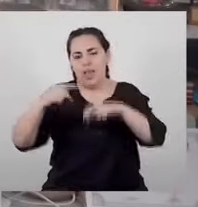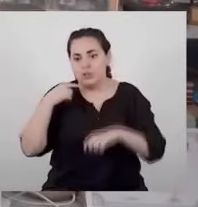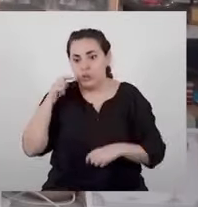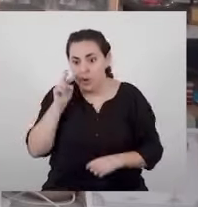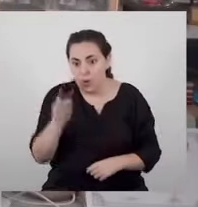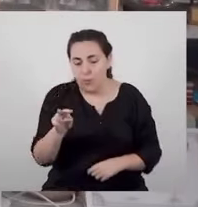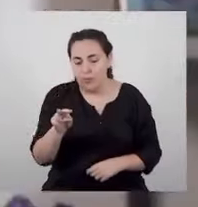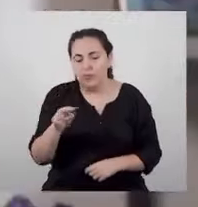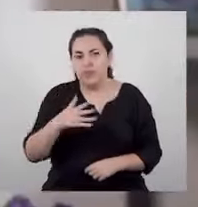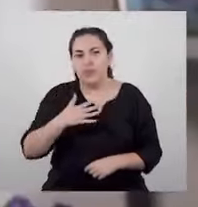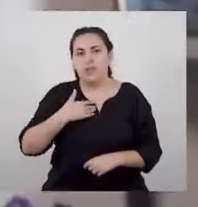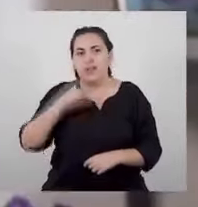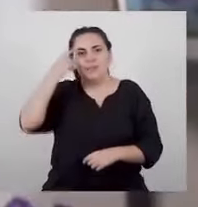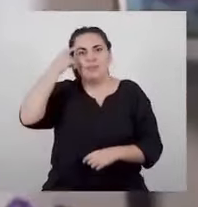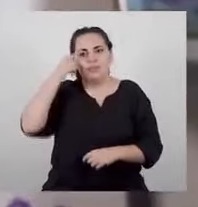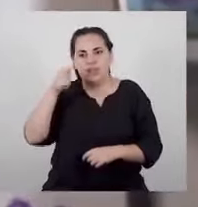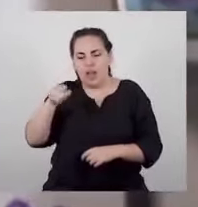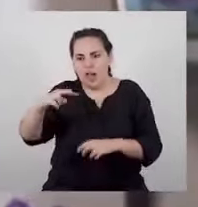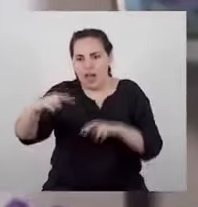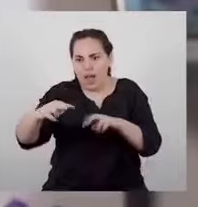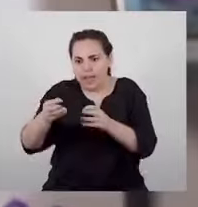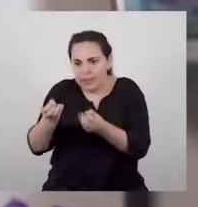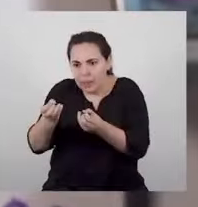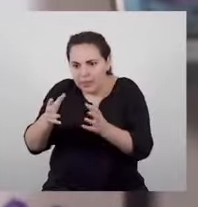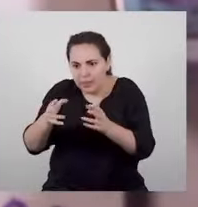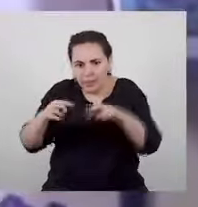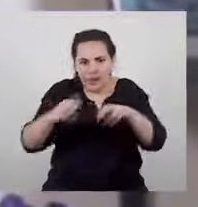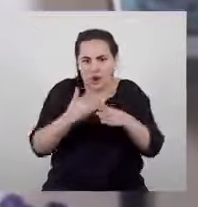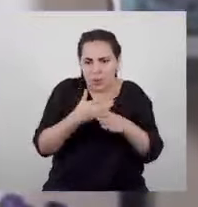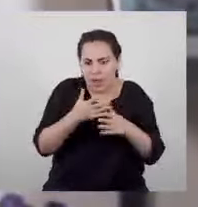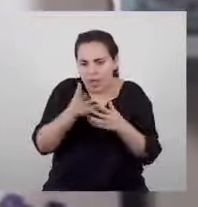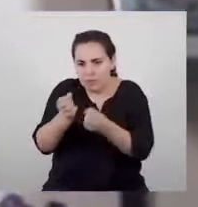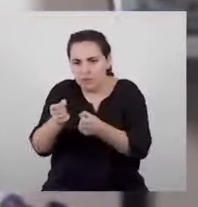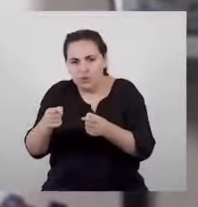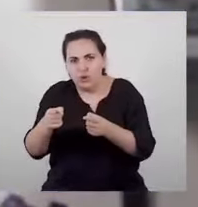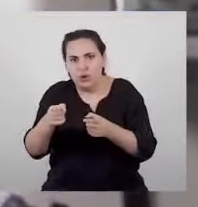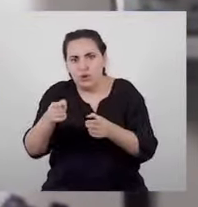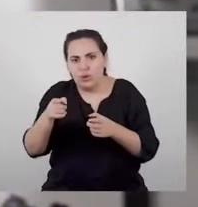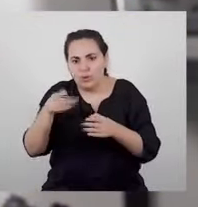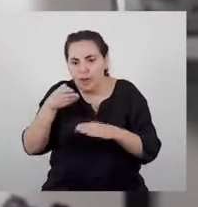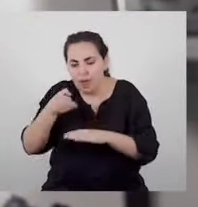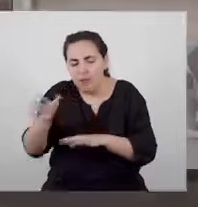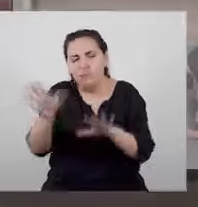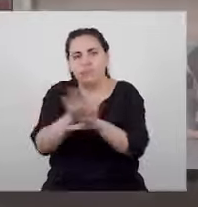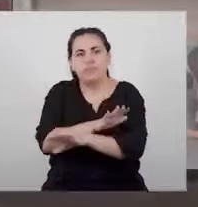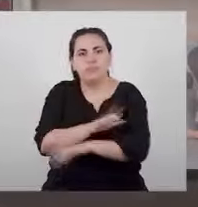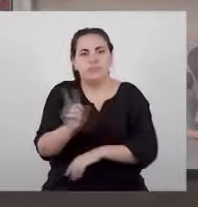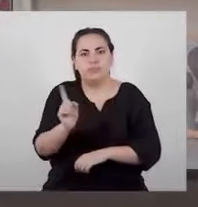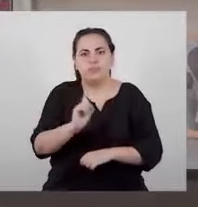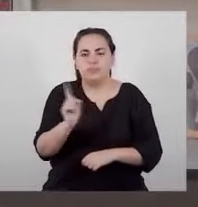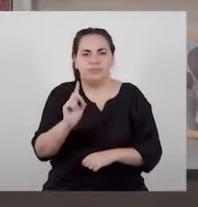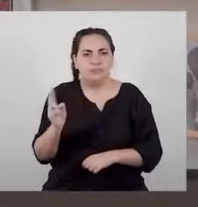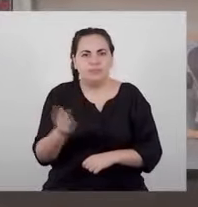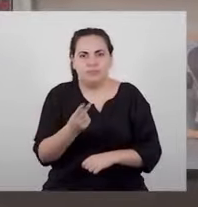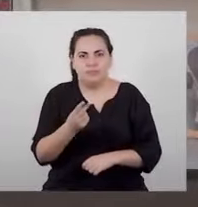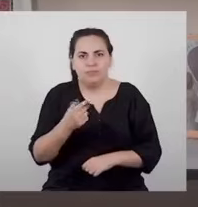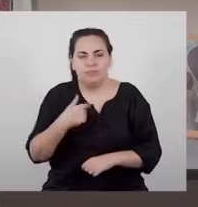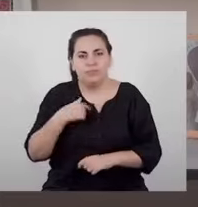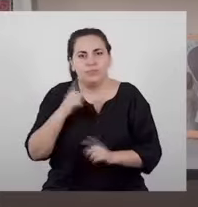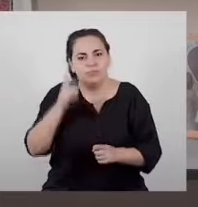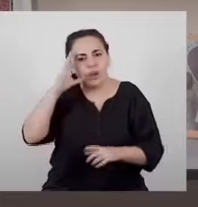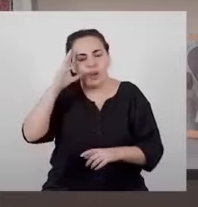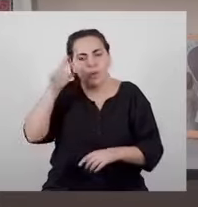por dentro está bien está ella ahí está bien pero cuando llegué no era así no era así aparte recordar el rostro de